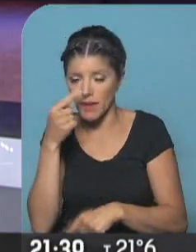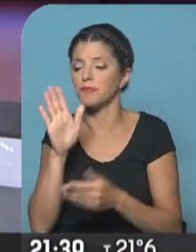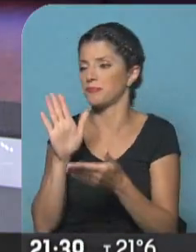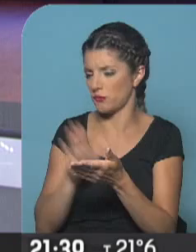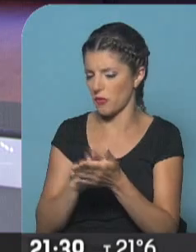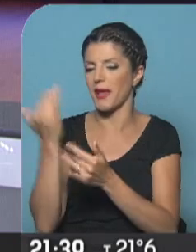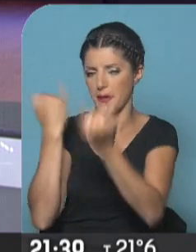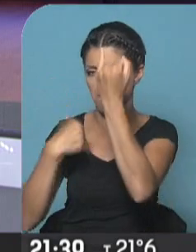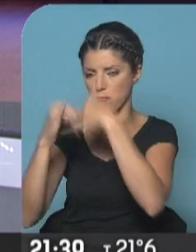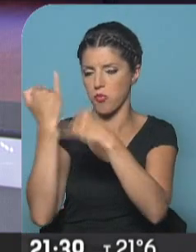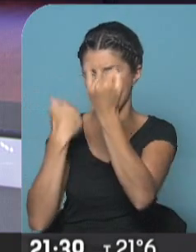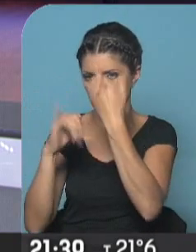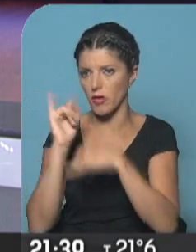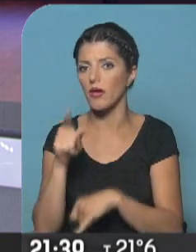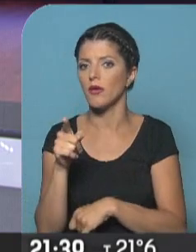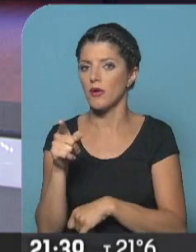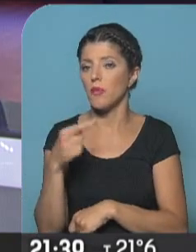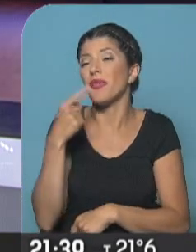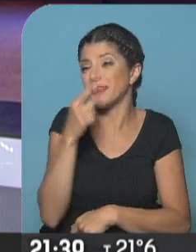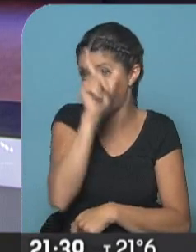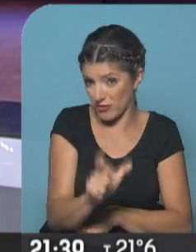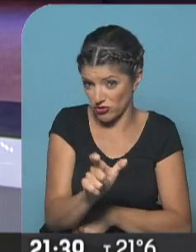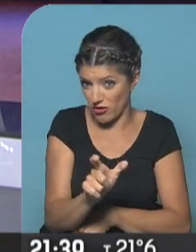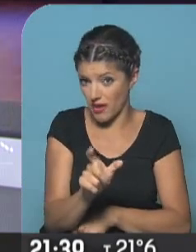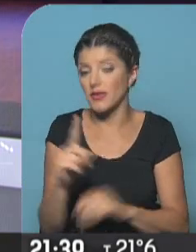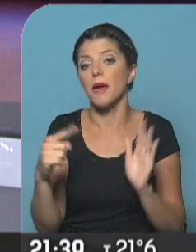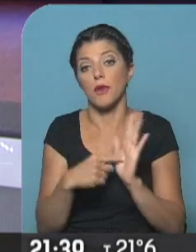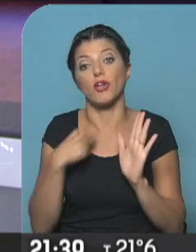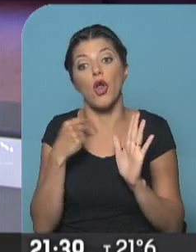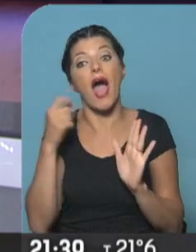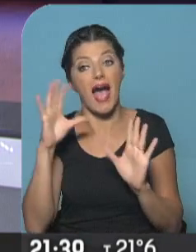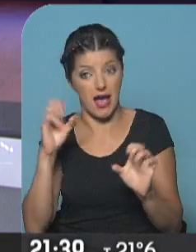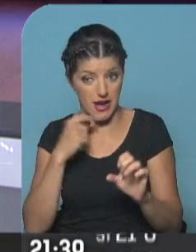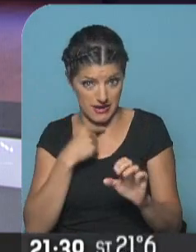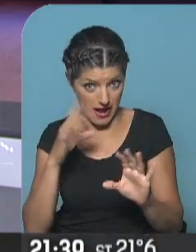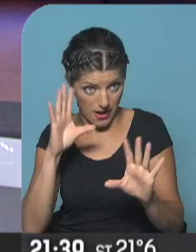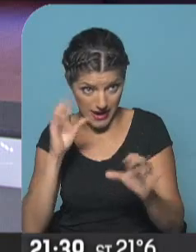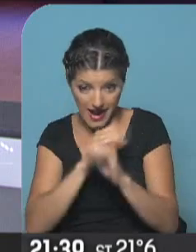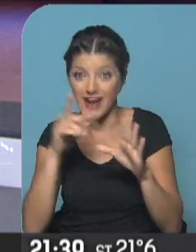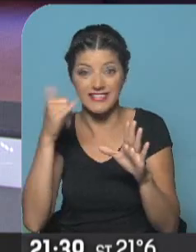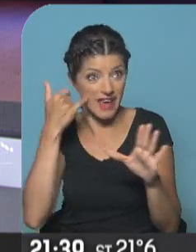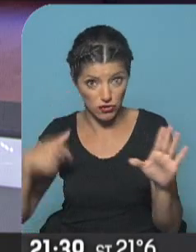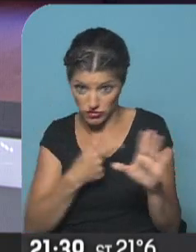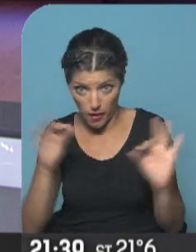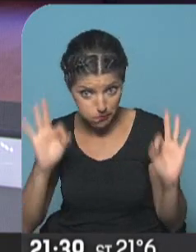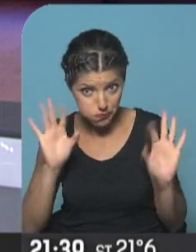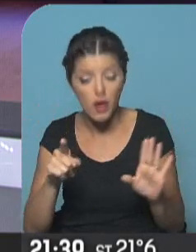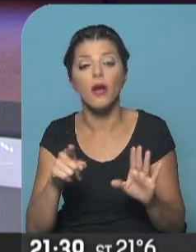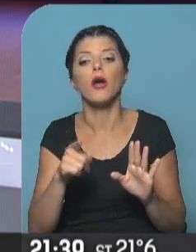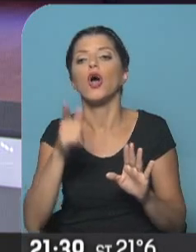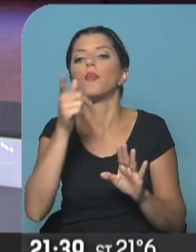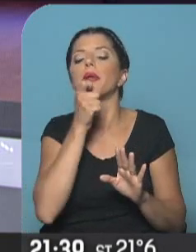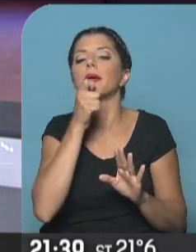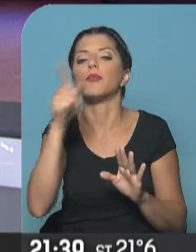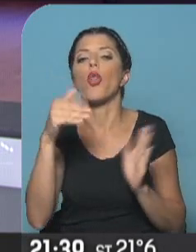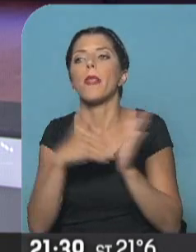financiera, vos hablás de gente, pero agrego, y que quede claro, que las sociedades ya la tenían grabadas, tanto las diferencias de cambio, por ejemplo, de moneda